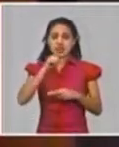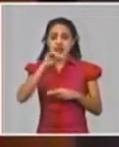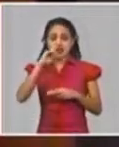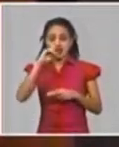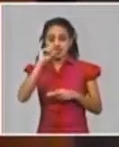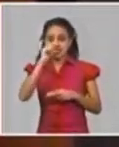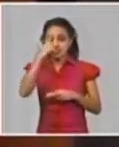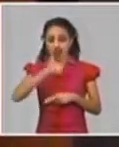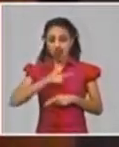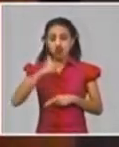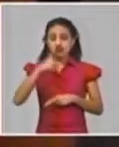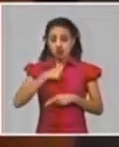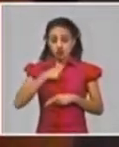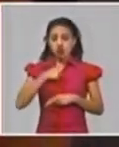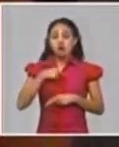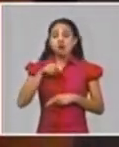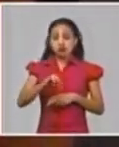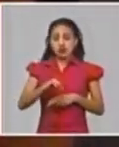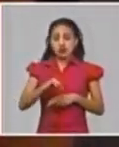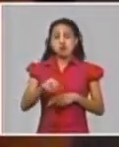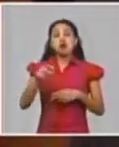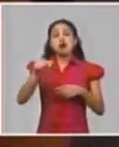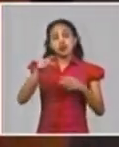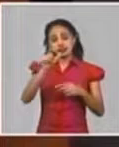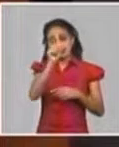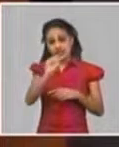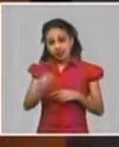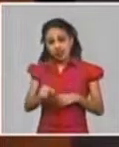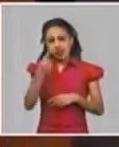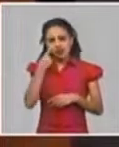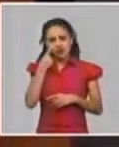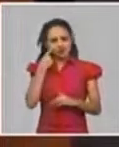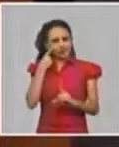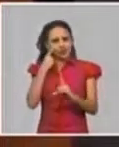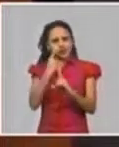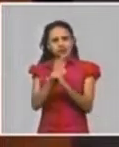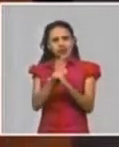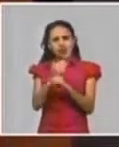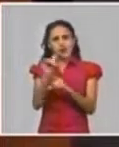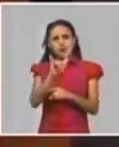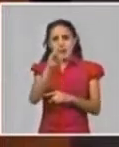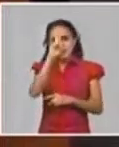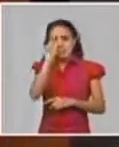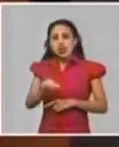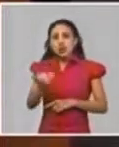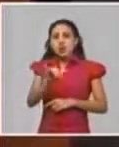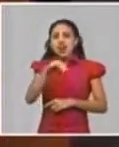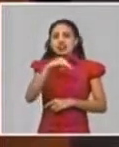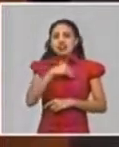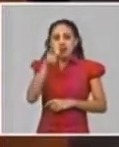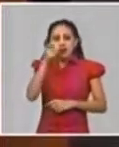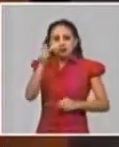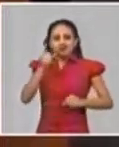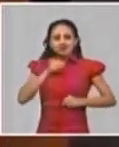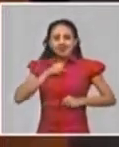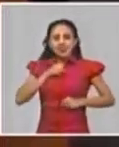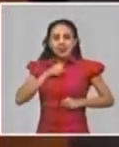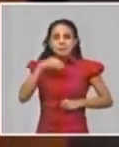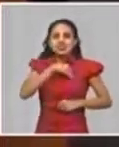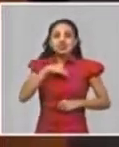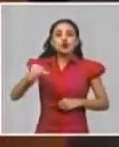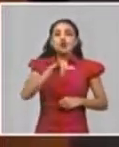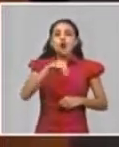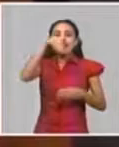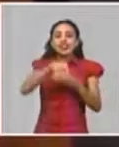de Crema, del hospital militar, y he encontrado a estos ángeles guardianes que me han hecho sentir como en mi casa, protegida y